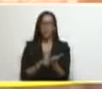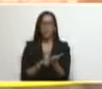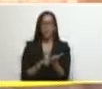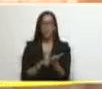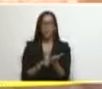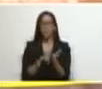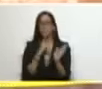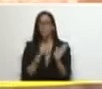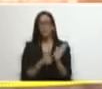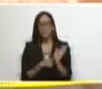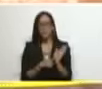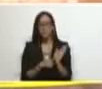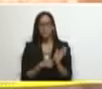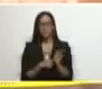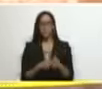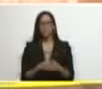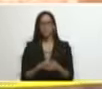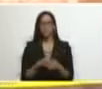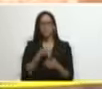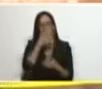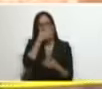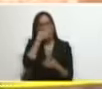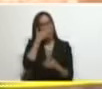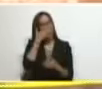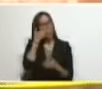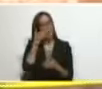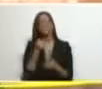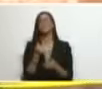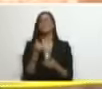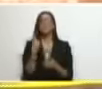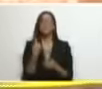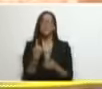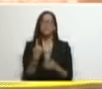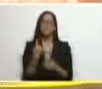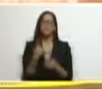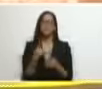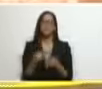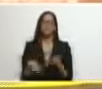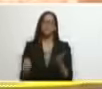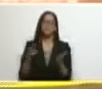abrumadoramente. Se ratifica,